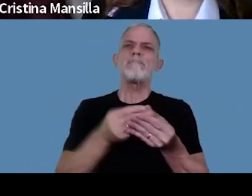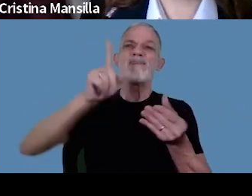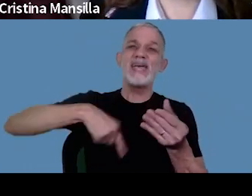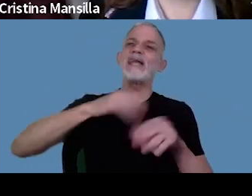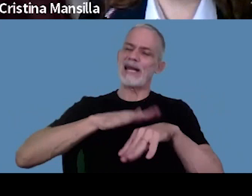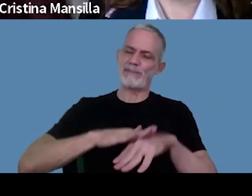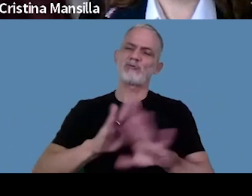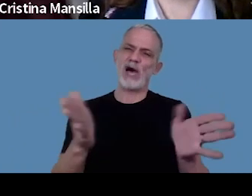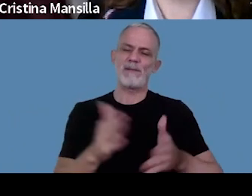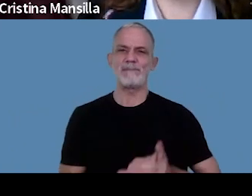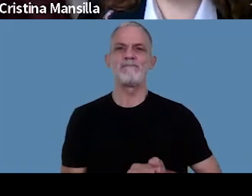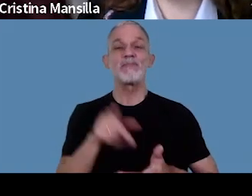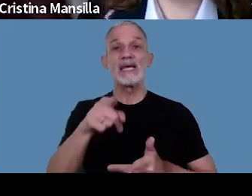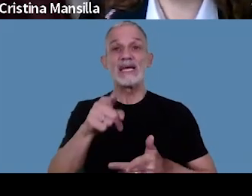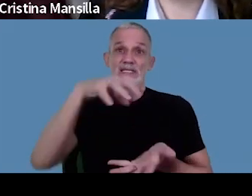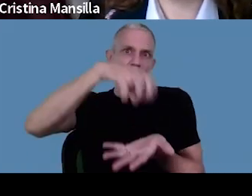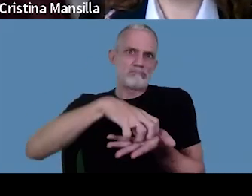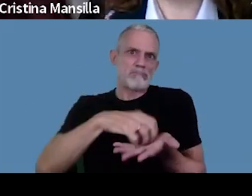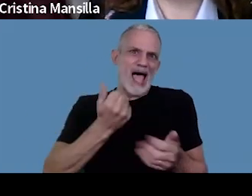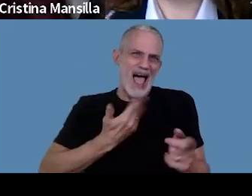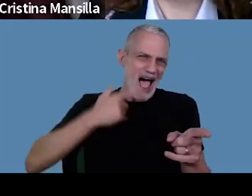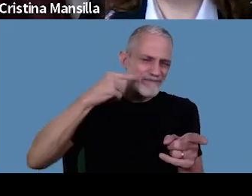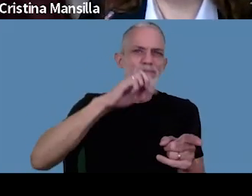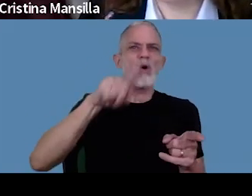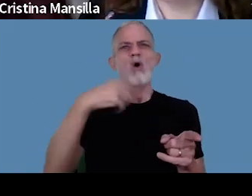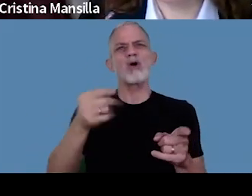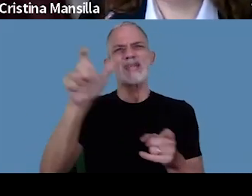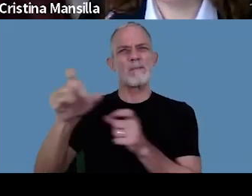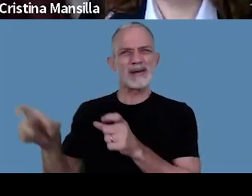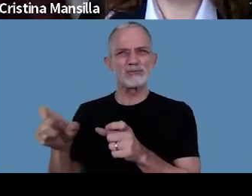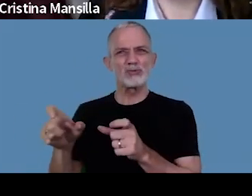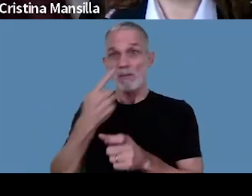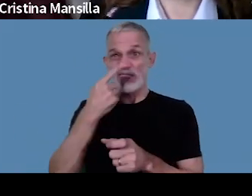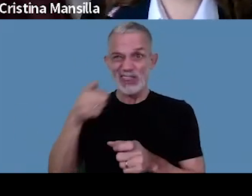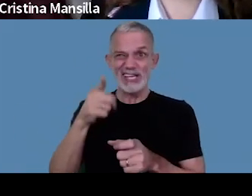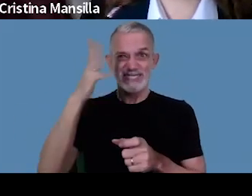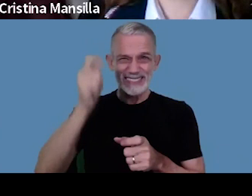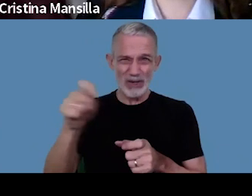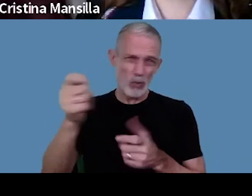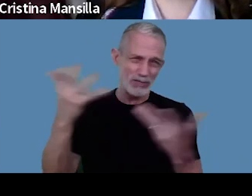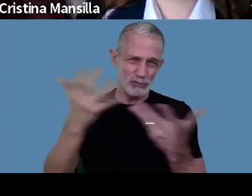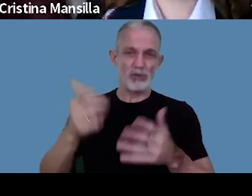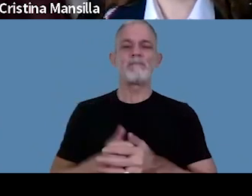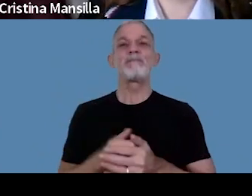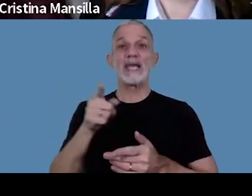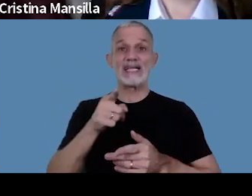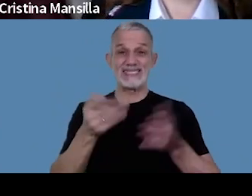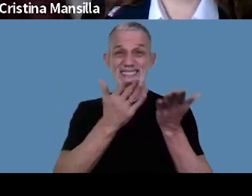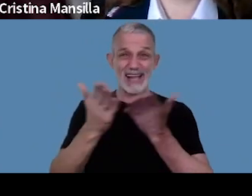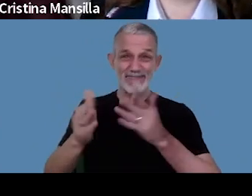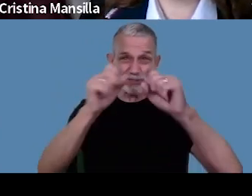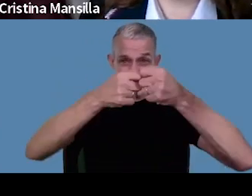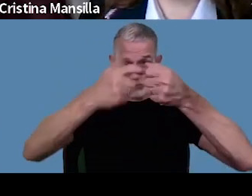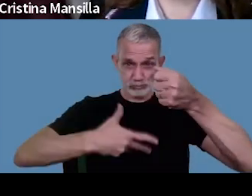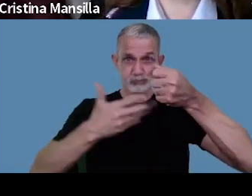a este organismo o a terceros que estén interesados en esta causa. A través de este servicio,